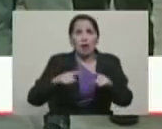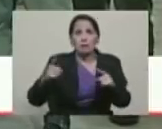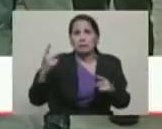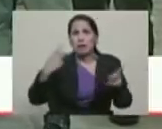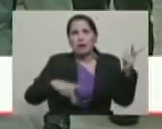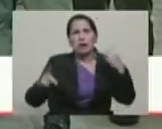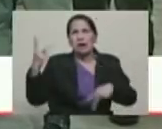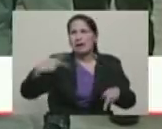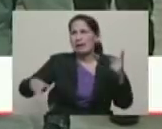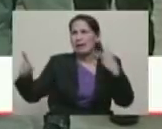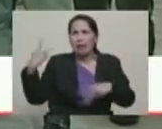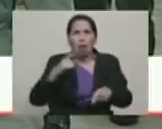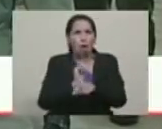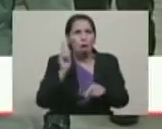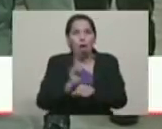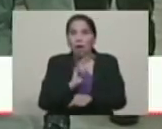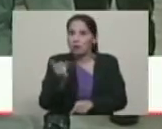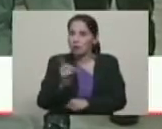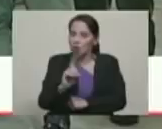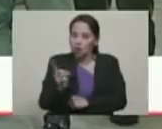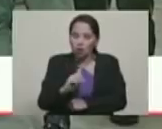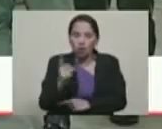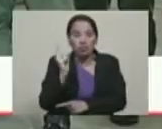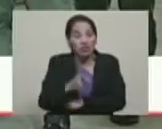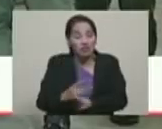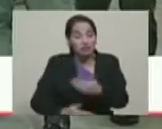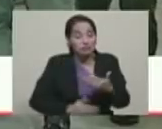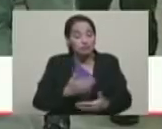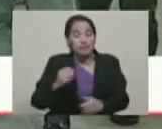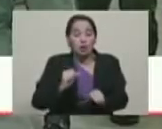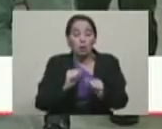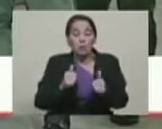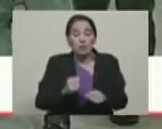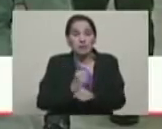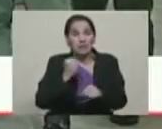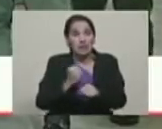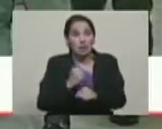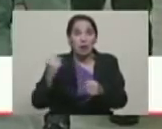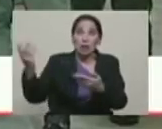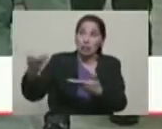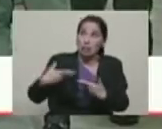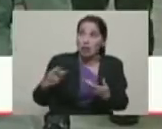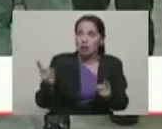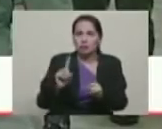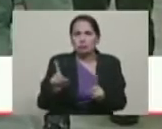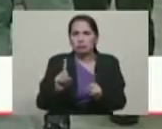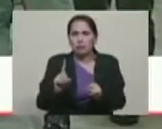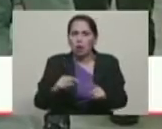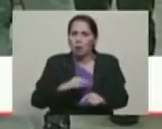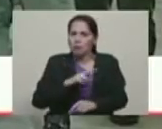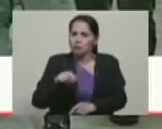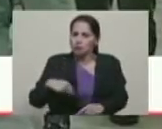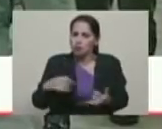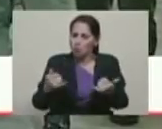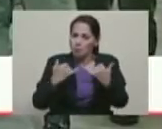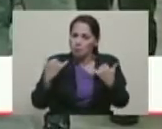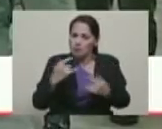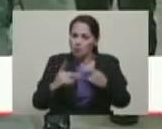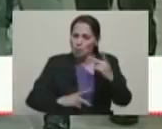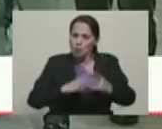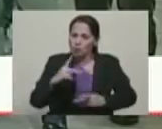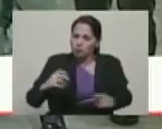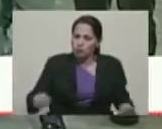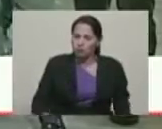no, no, no, no, no. No nos quedemos esperando para ver si llega algo, no. Nosotros mismos busquémoslo,